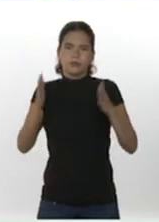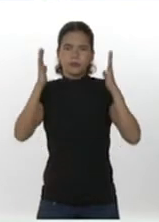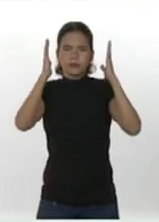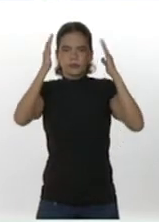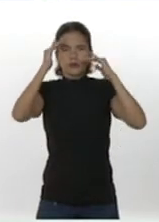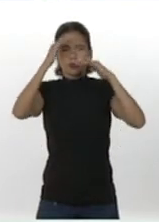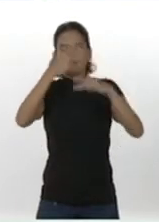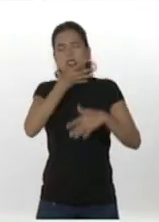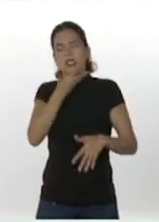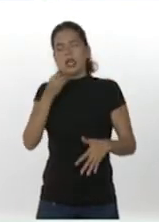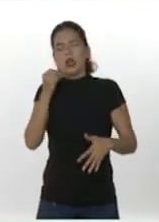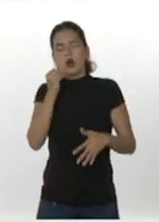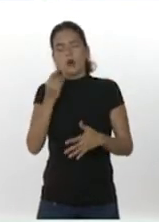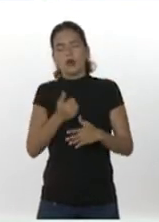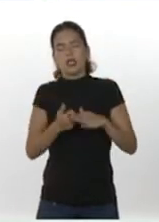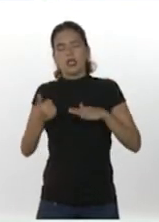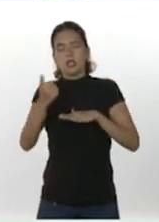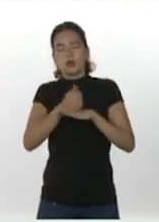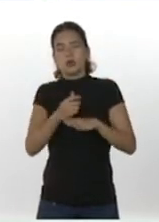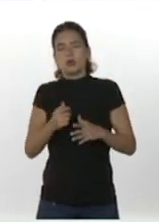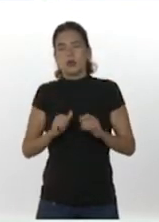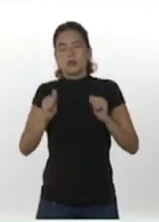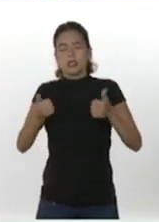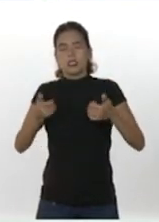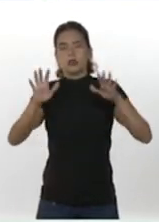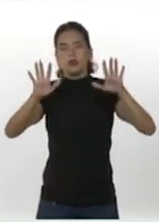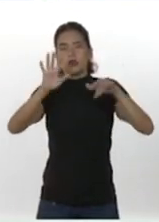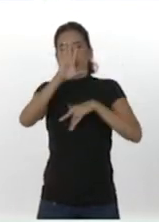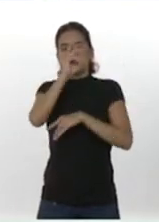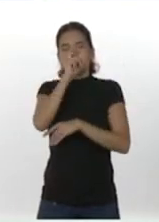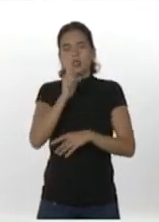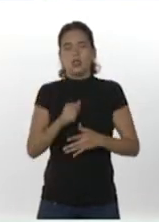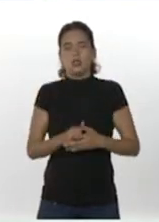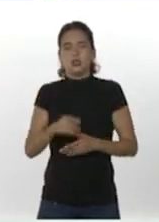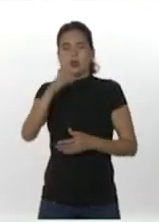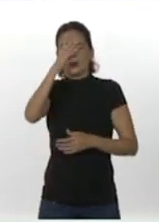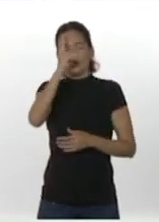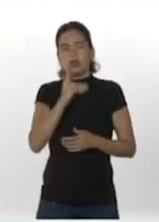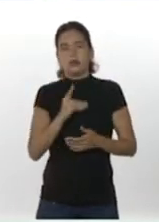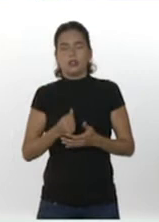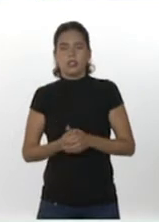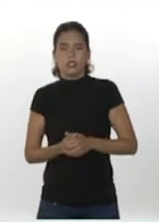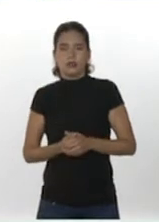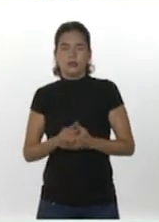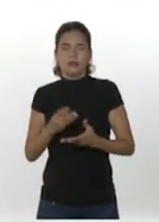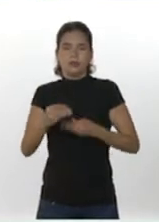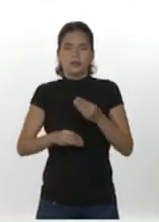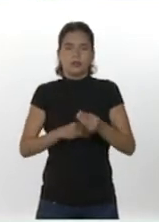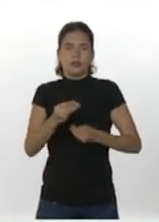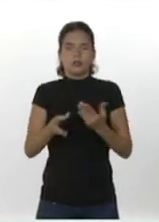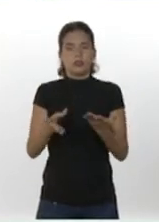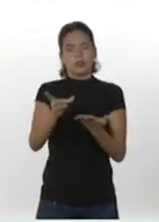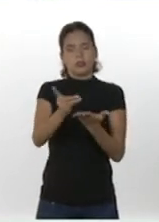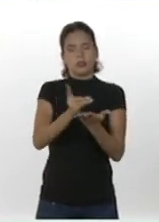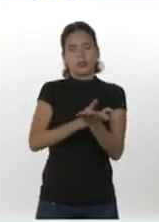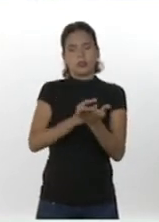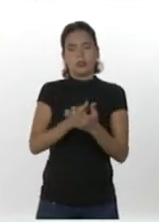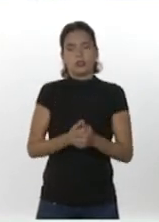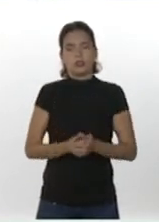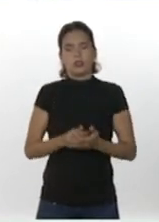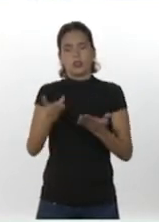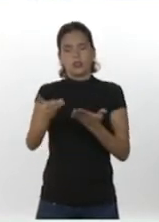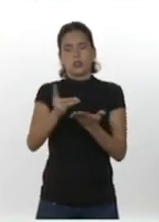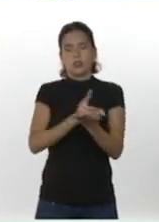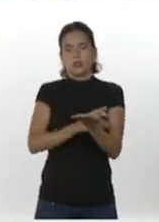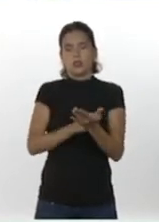jóvenes, adolescentes y adultos a partir de los 15 años de edad con discapacidad Basado en el documento, en los